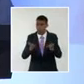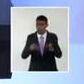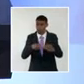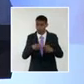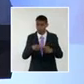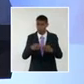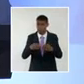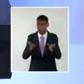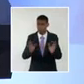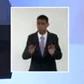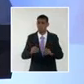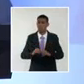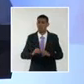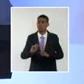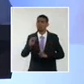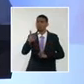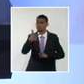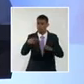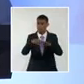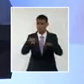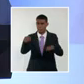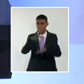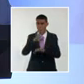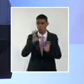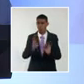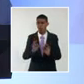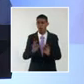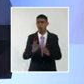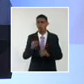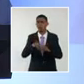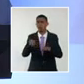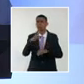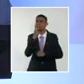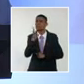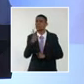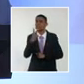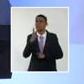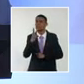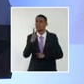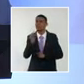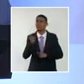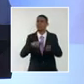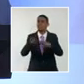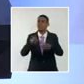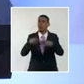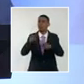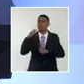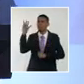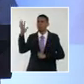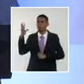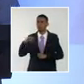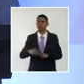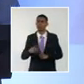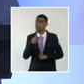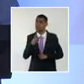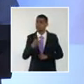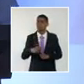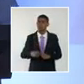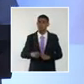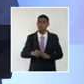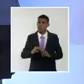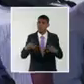negocios, el viceprimer ministro y titular de Comercio Exterior e Inversión Extranjera, Ricardo Cabrizas, afirmó que la